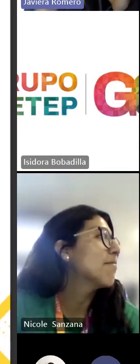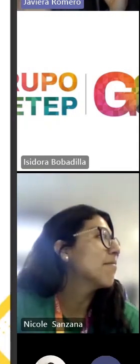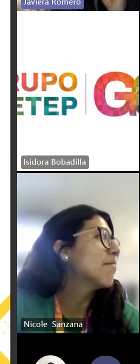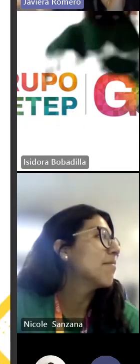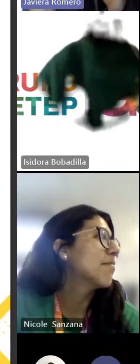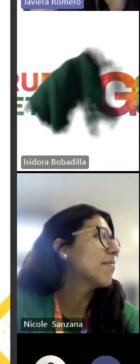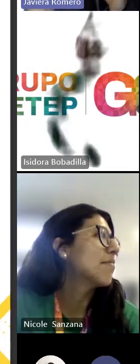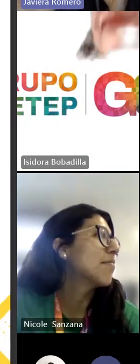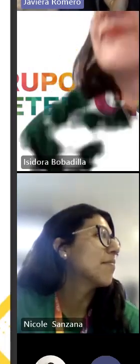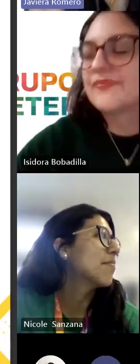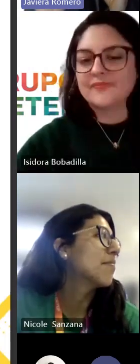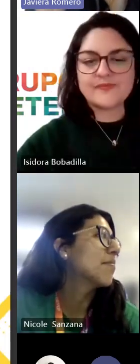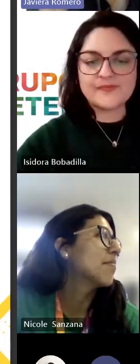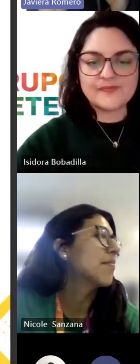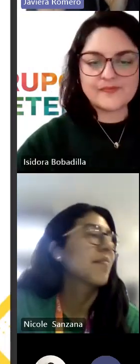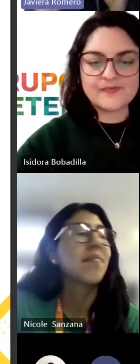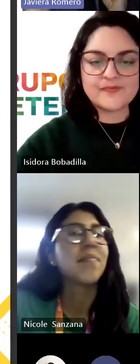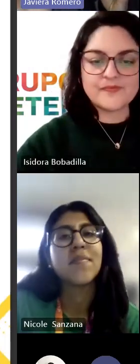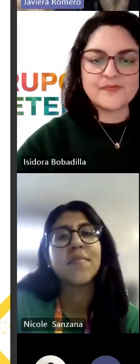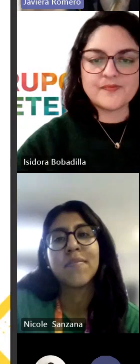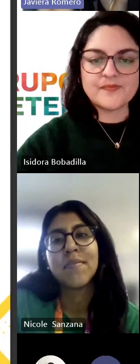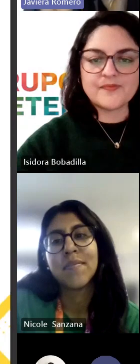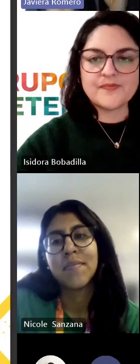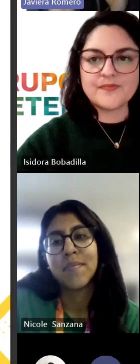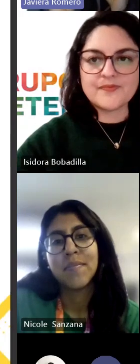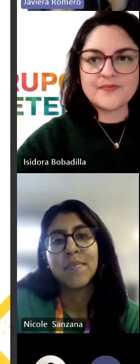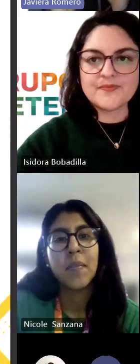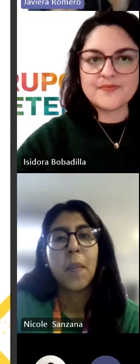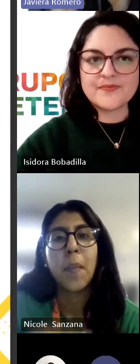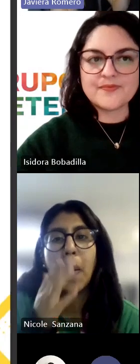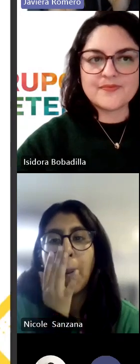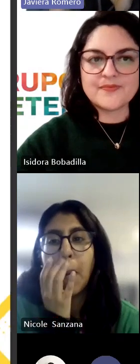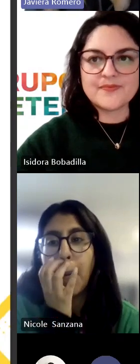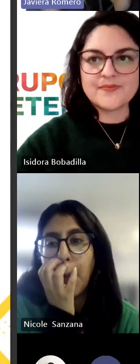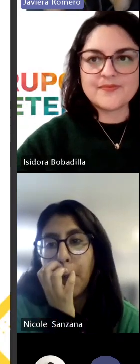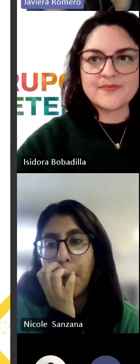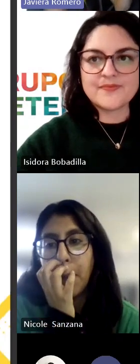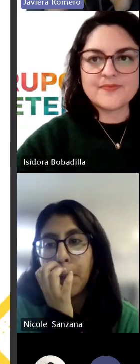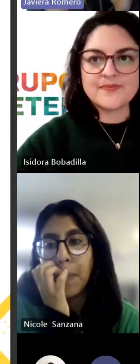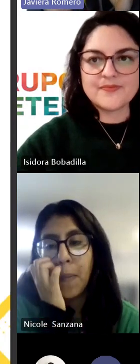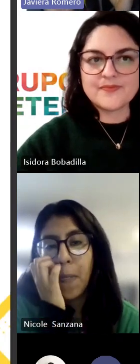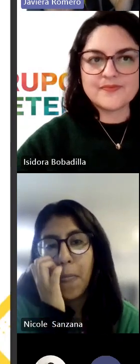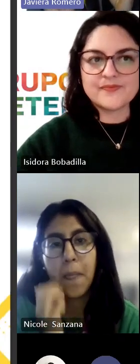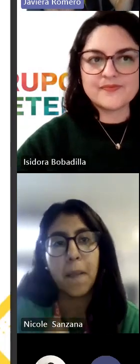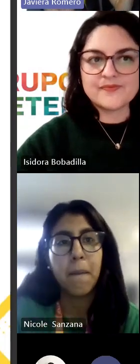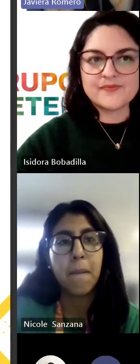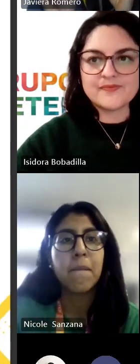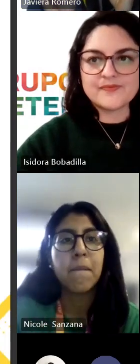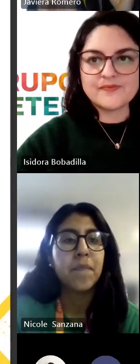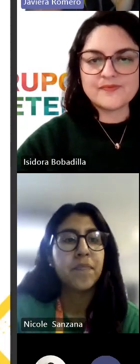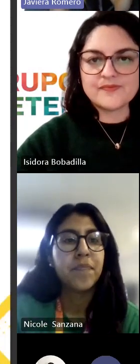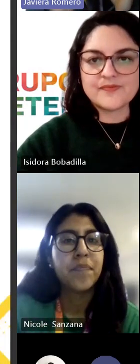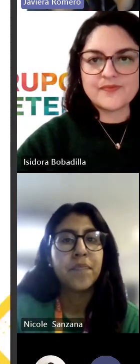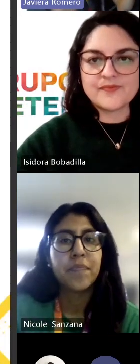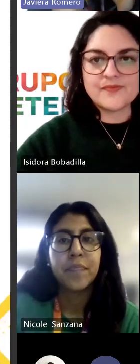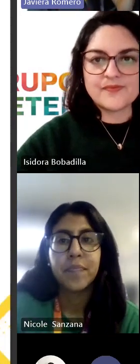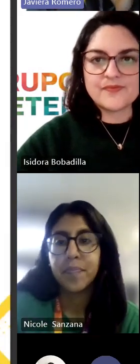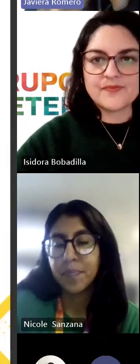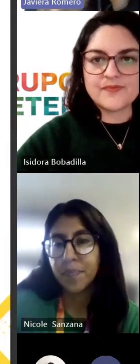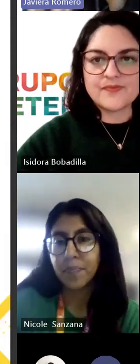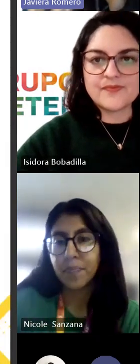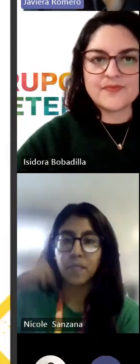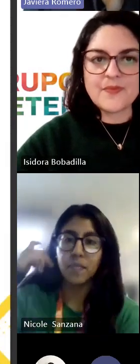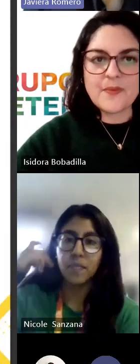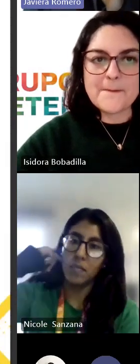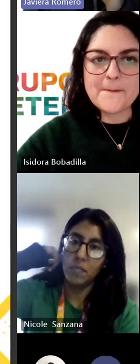de deseo de morir, herirse, quitarse la vida, ¿cierto?, o amenazas en torno a esto, si aparecen sentimientos